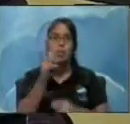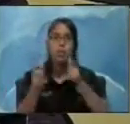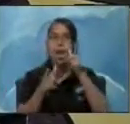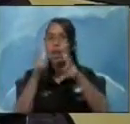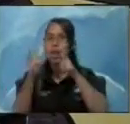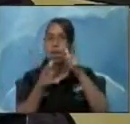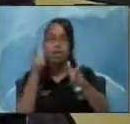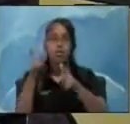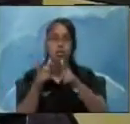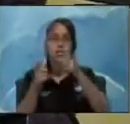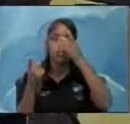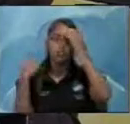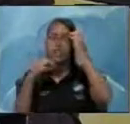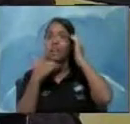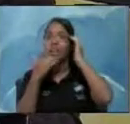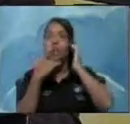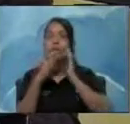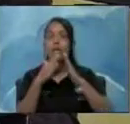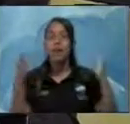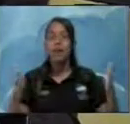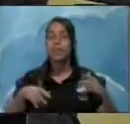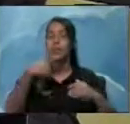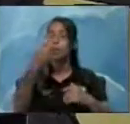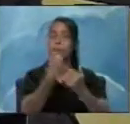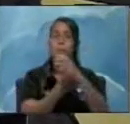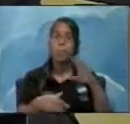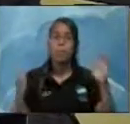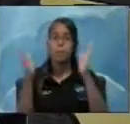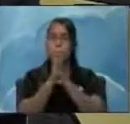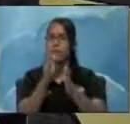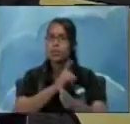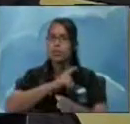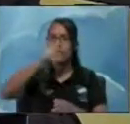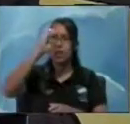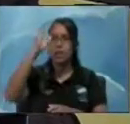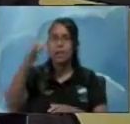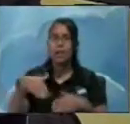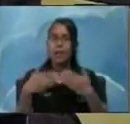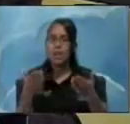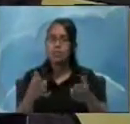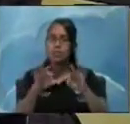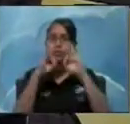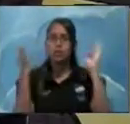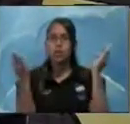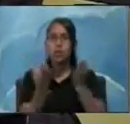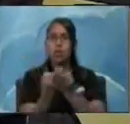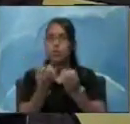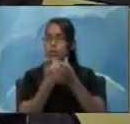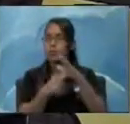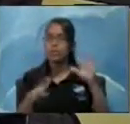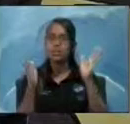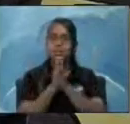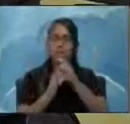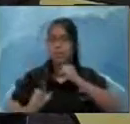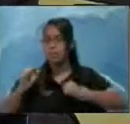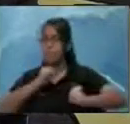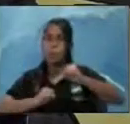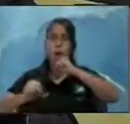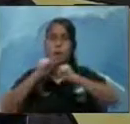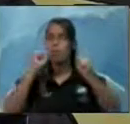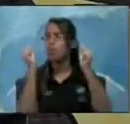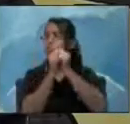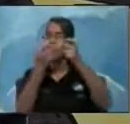lengua hay Algo extraordinario cuando el espíritu santo de dios cae sobre una familia cuando el espíritu de Dios se mueve con